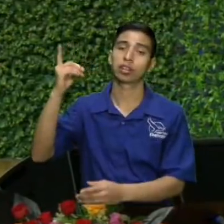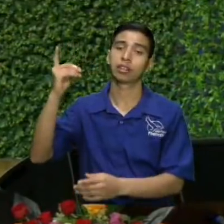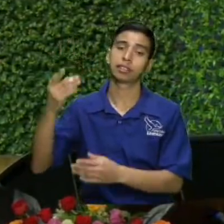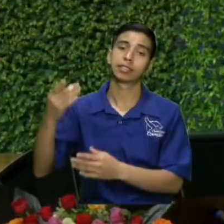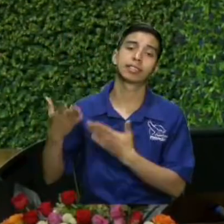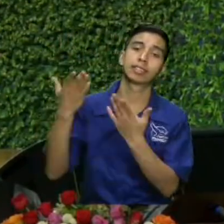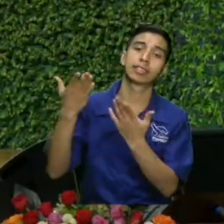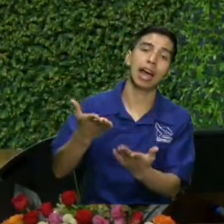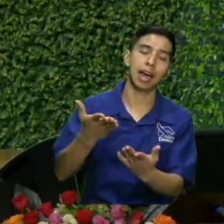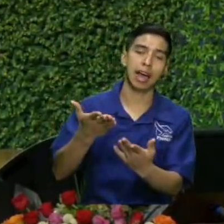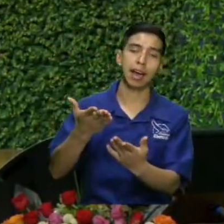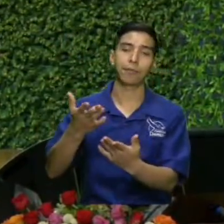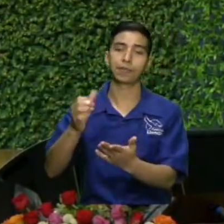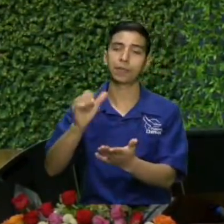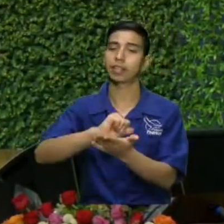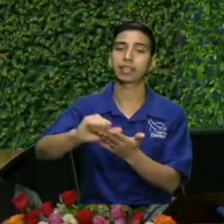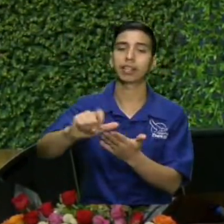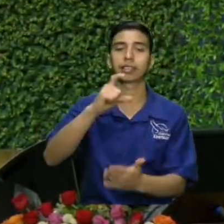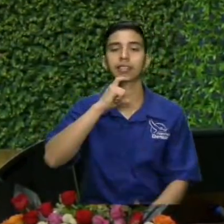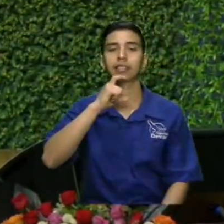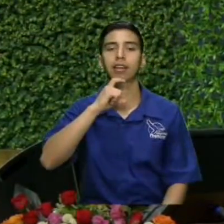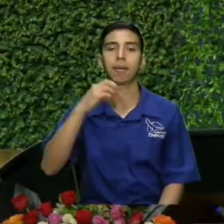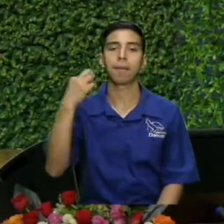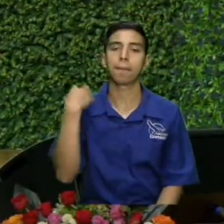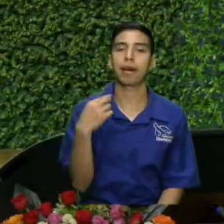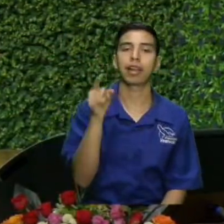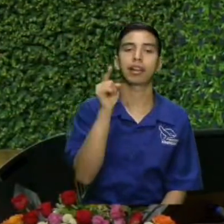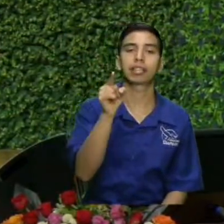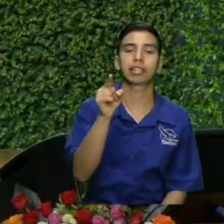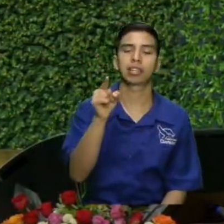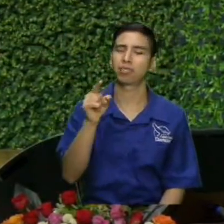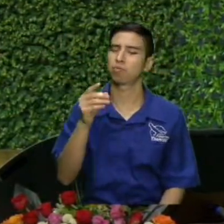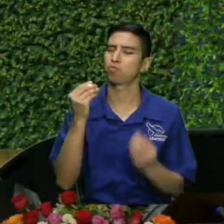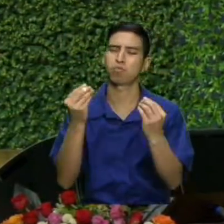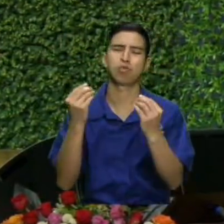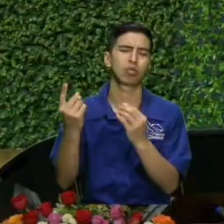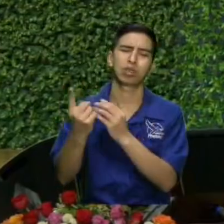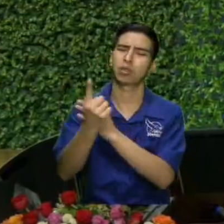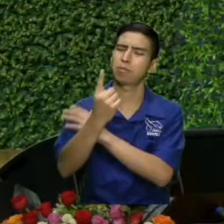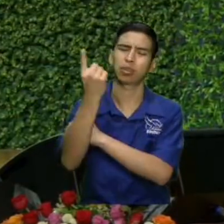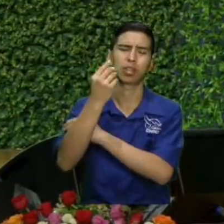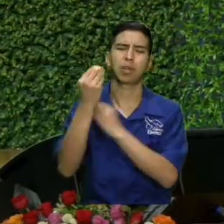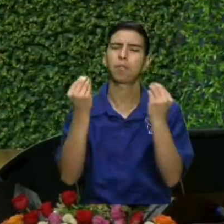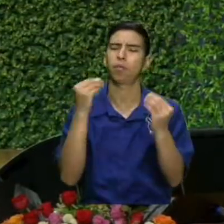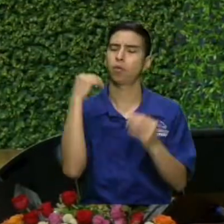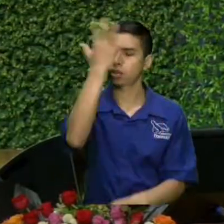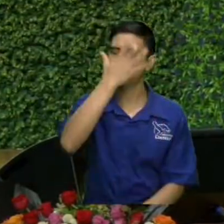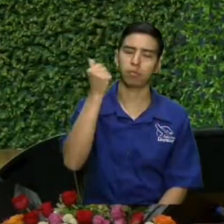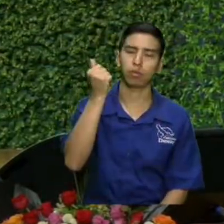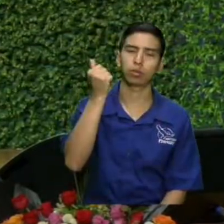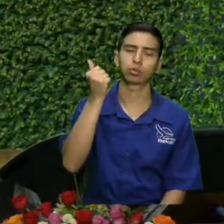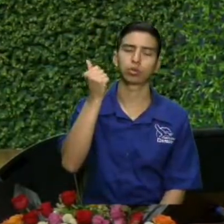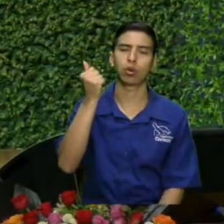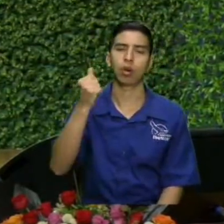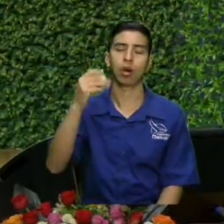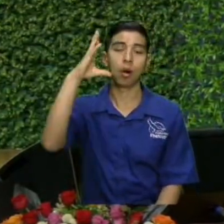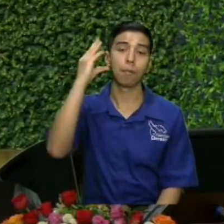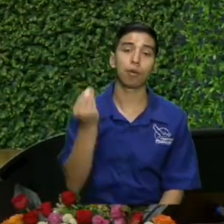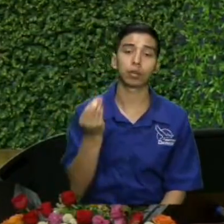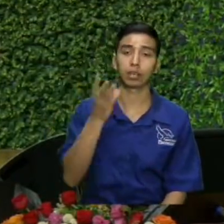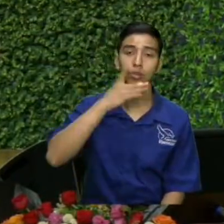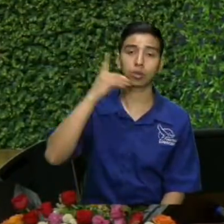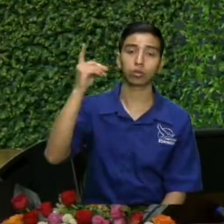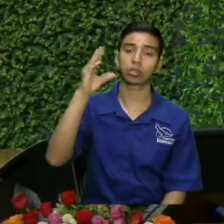que para ti va a ser indudable, que te van a decir, eso no es, pues no será para vos, pero para mí sí, porque Dios me